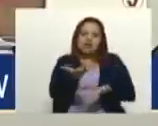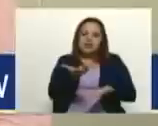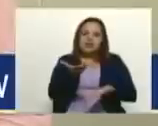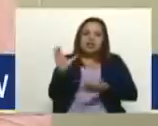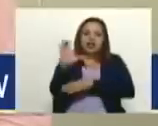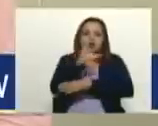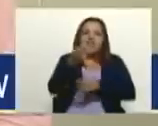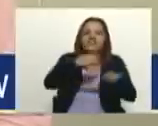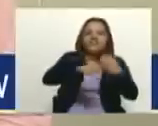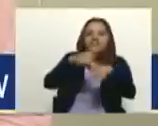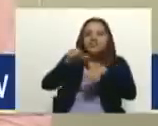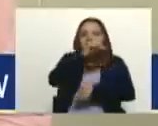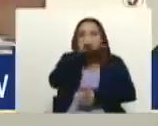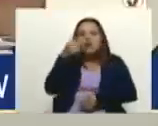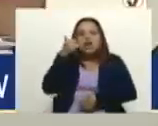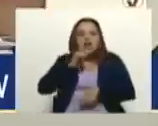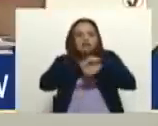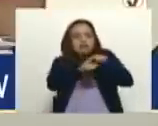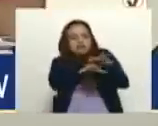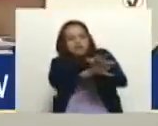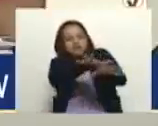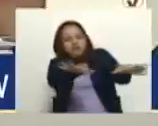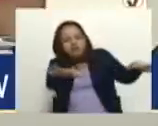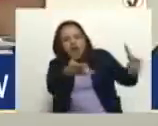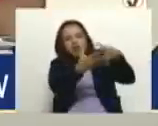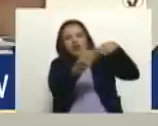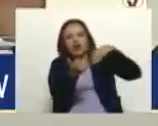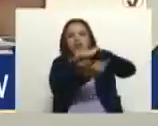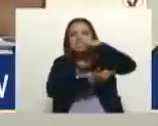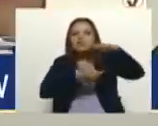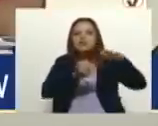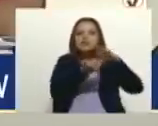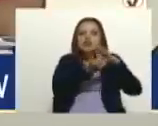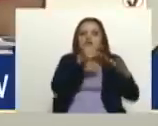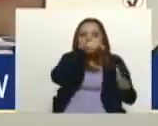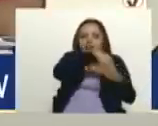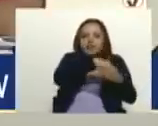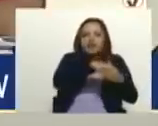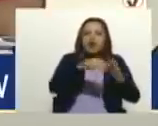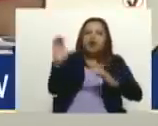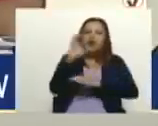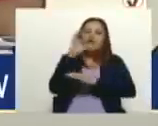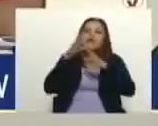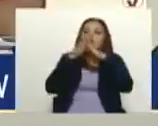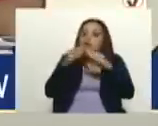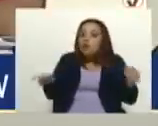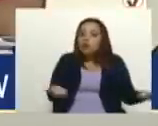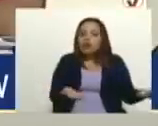narcotráfico, que ha infiltrado todas las instituciones en Colombia, todas,